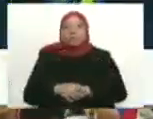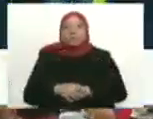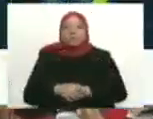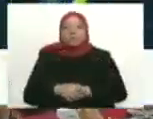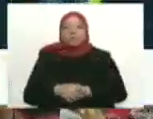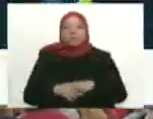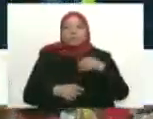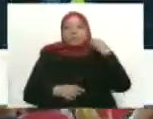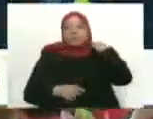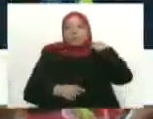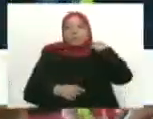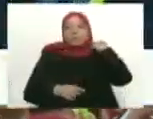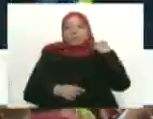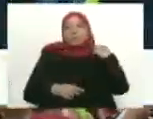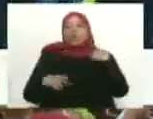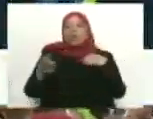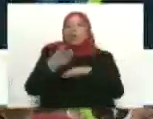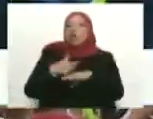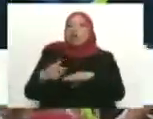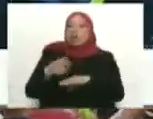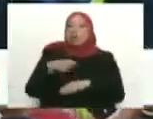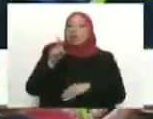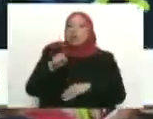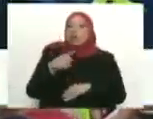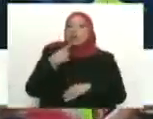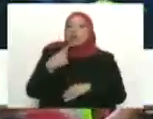El gobernador dice que lo dejemos así.